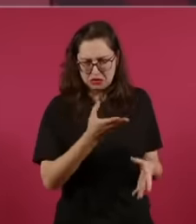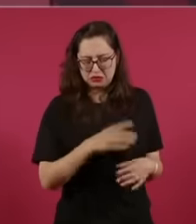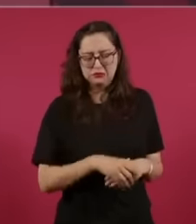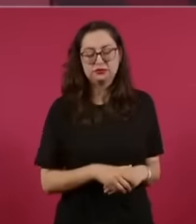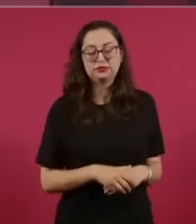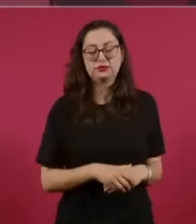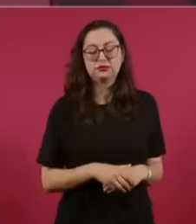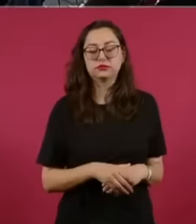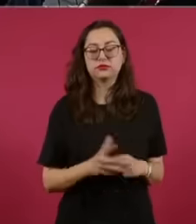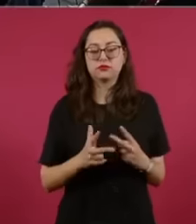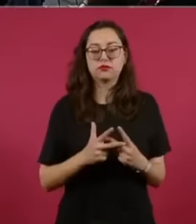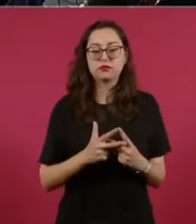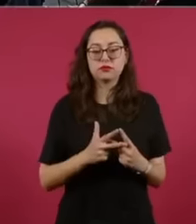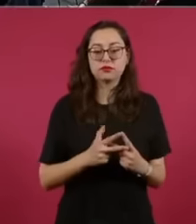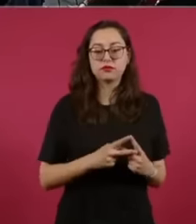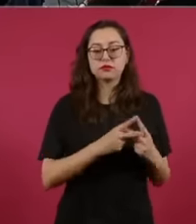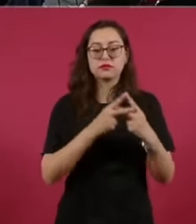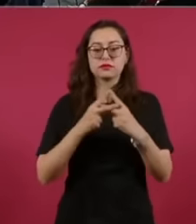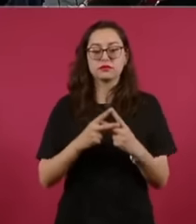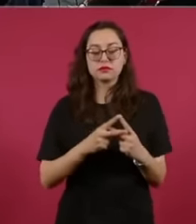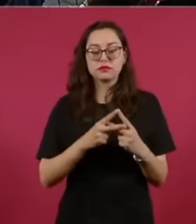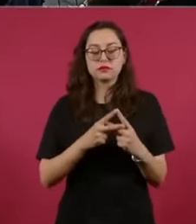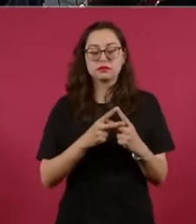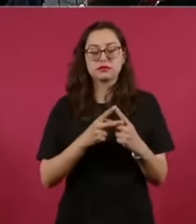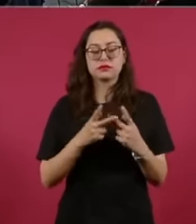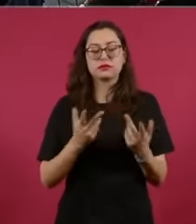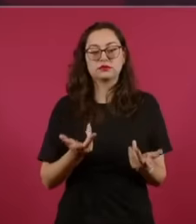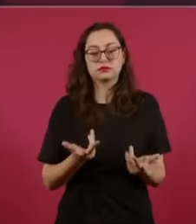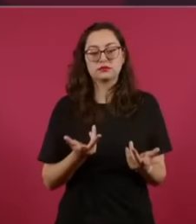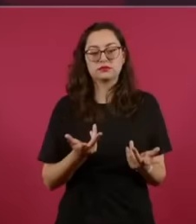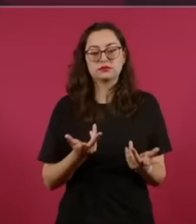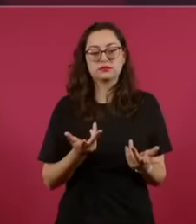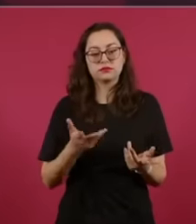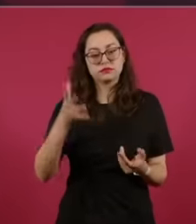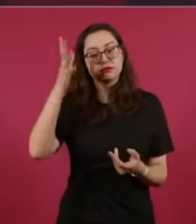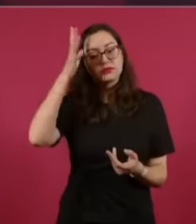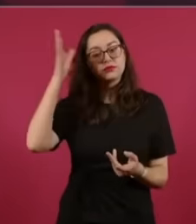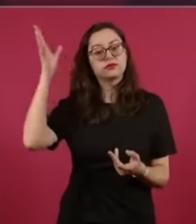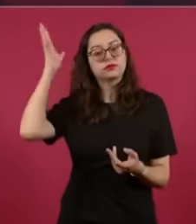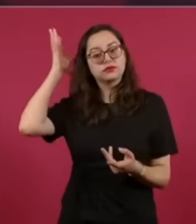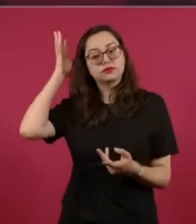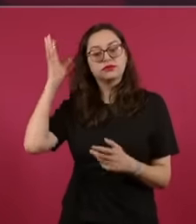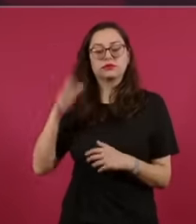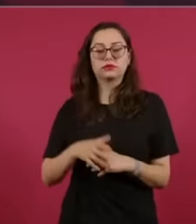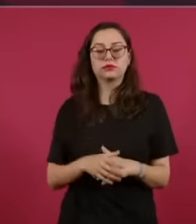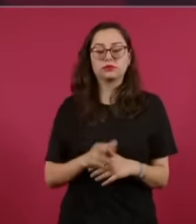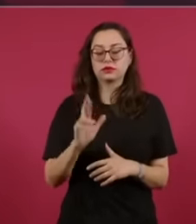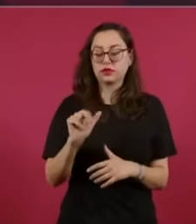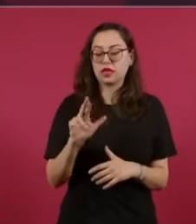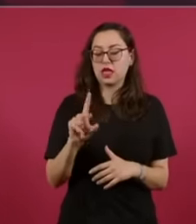en Televisa, en Azteca, en Radio Fórmula,